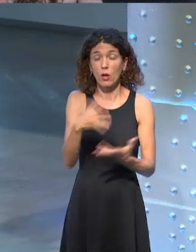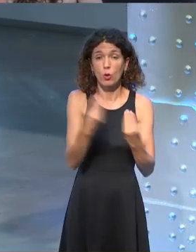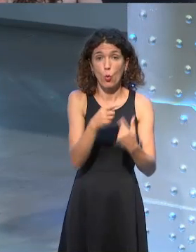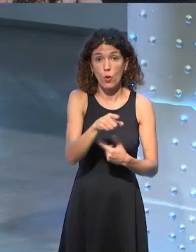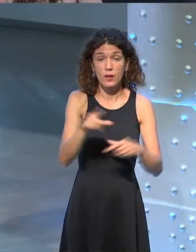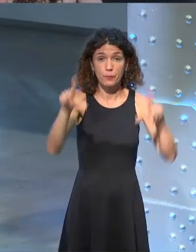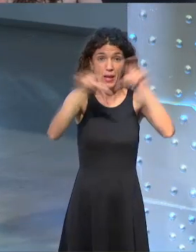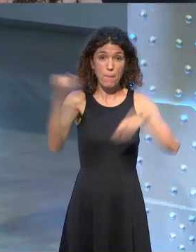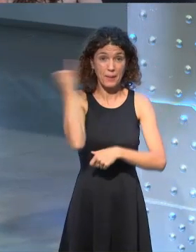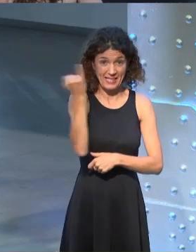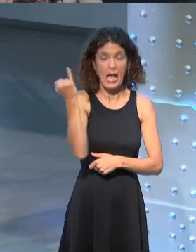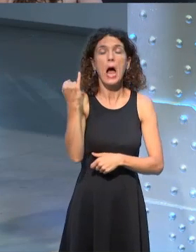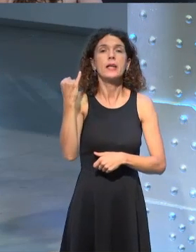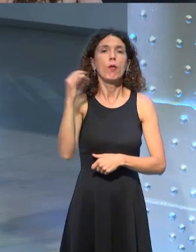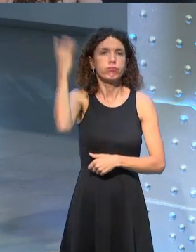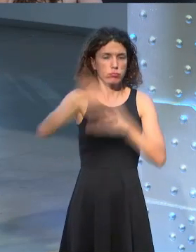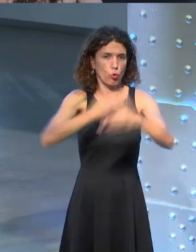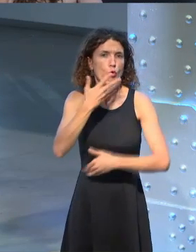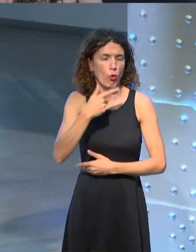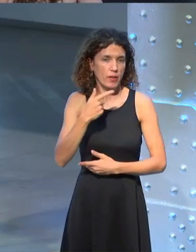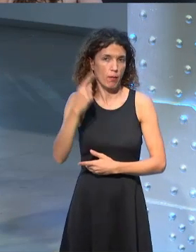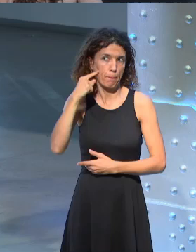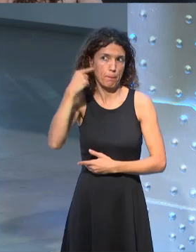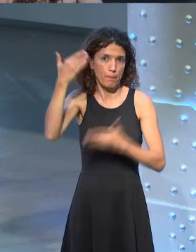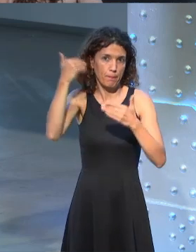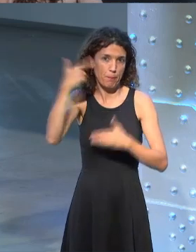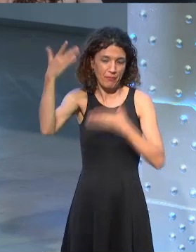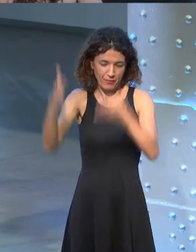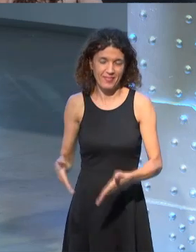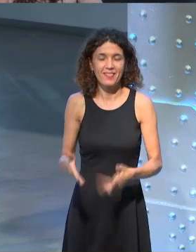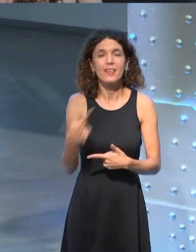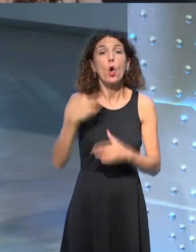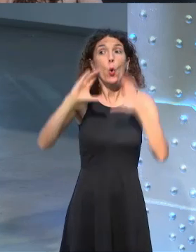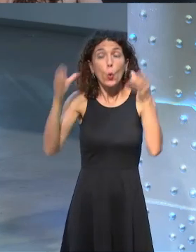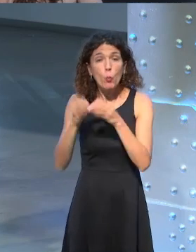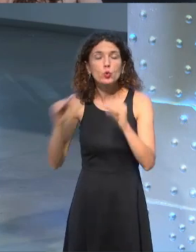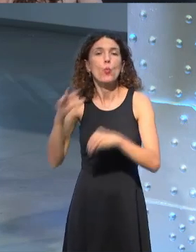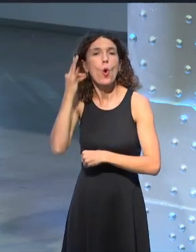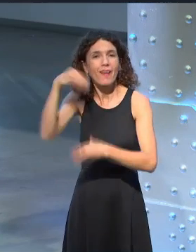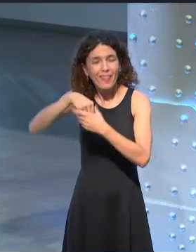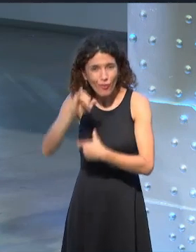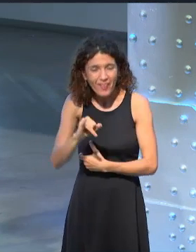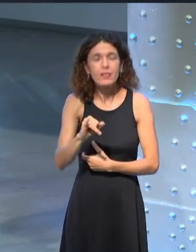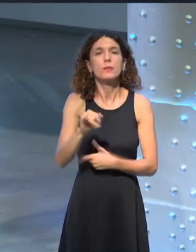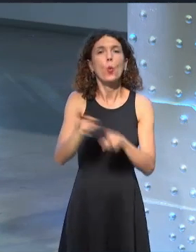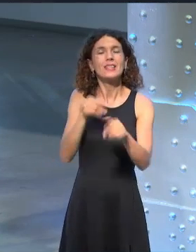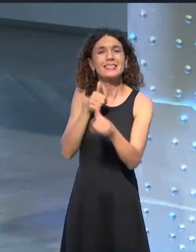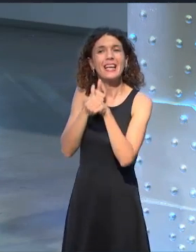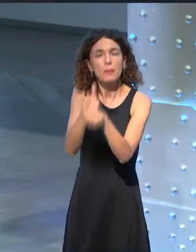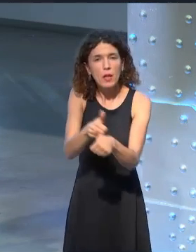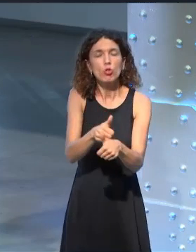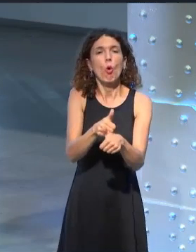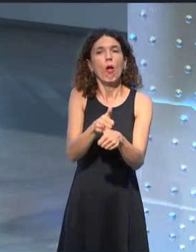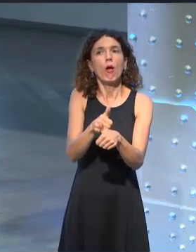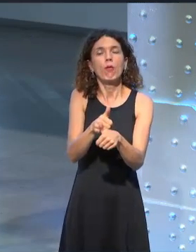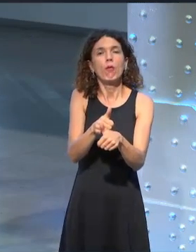una emprendedora muy conocida, de mucho éxito, me explicaba que ellos tienen un grupo de mujeres y hacen un seguimiento